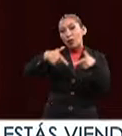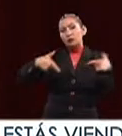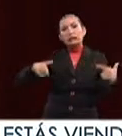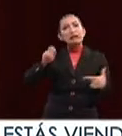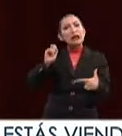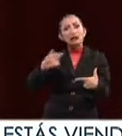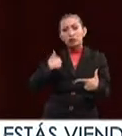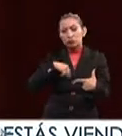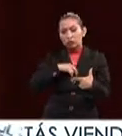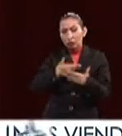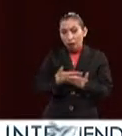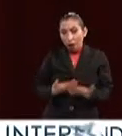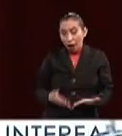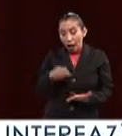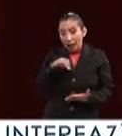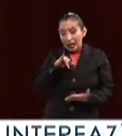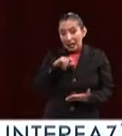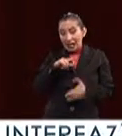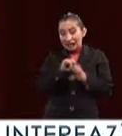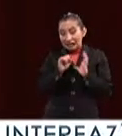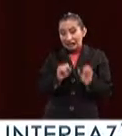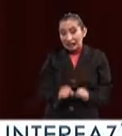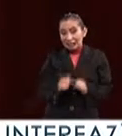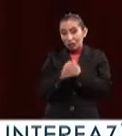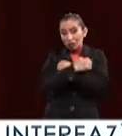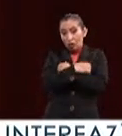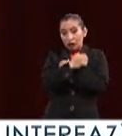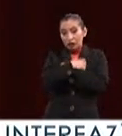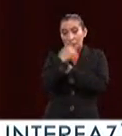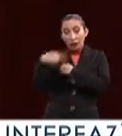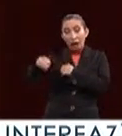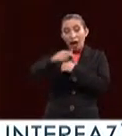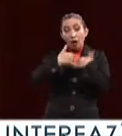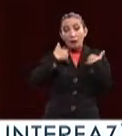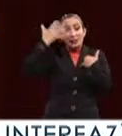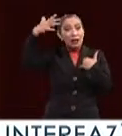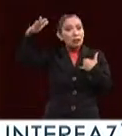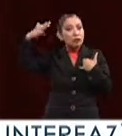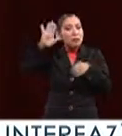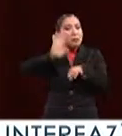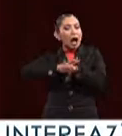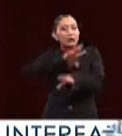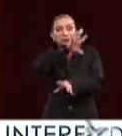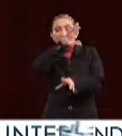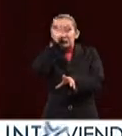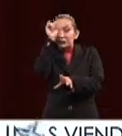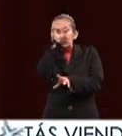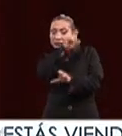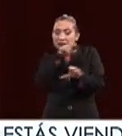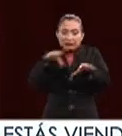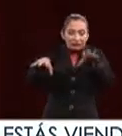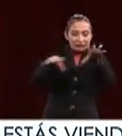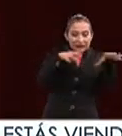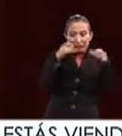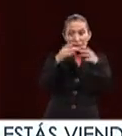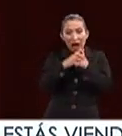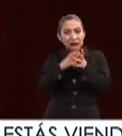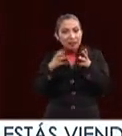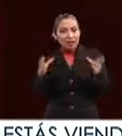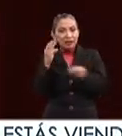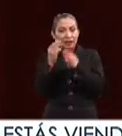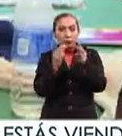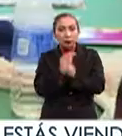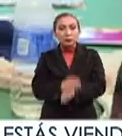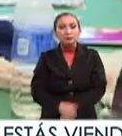nos convierte en el sistema educativo para jóvenes y adultos más complejo del